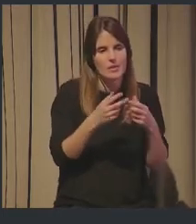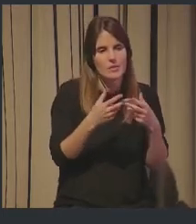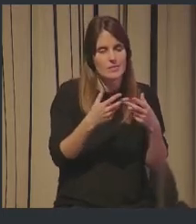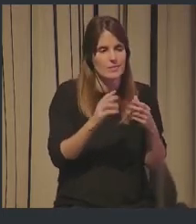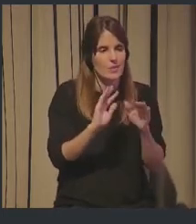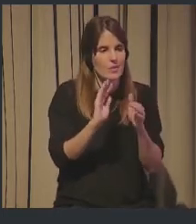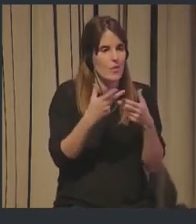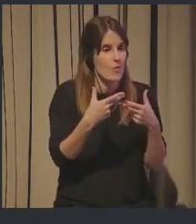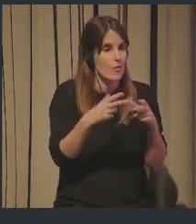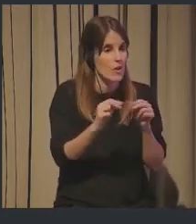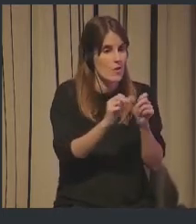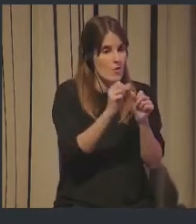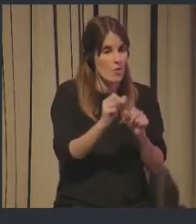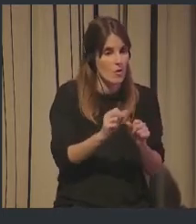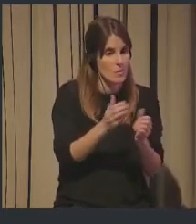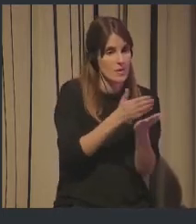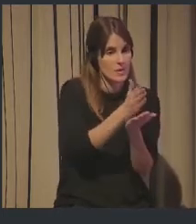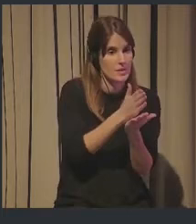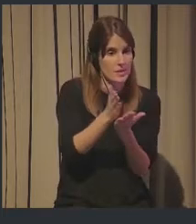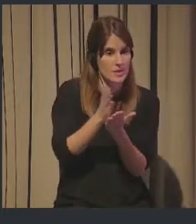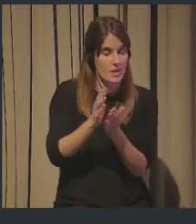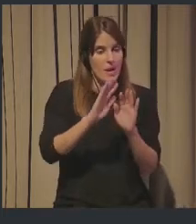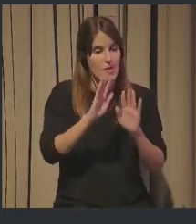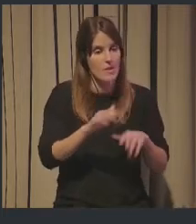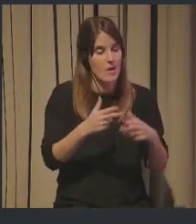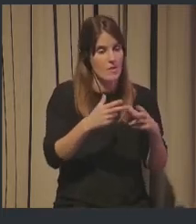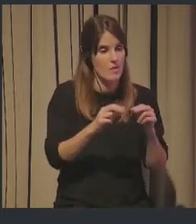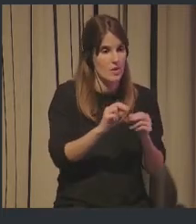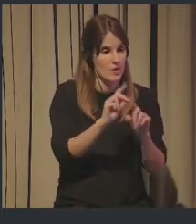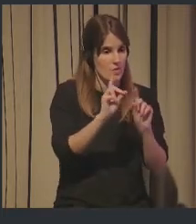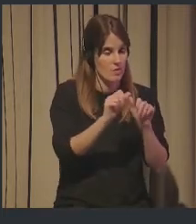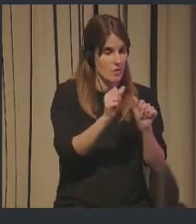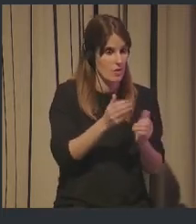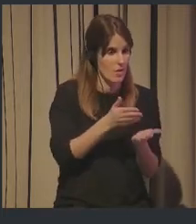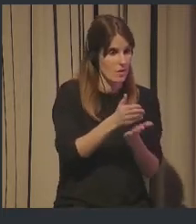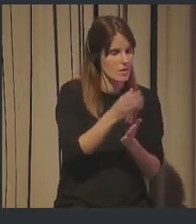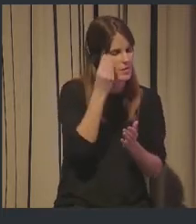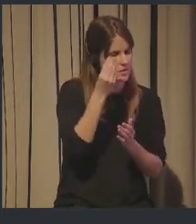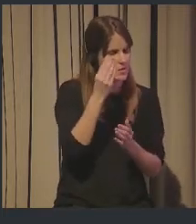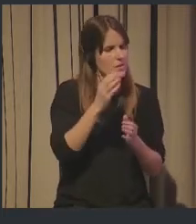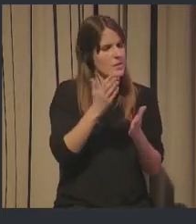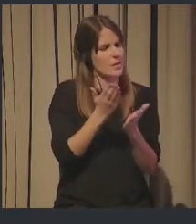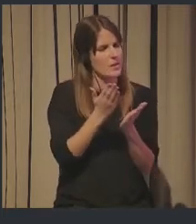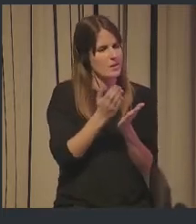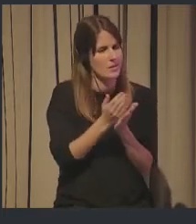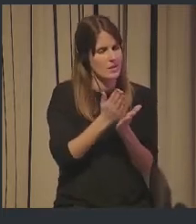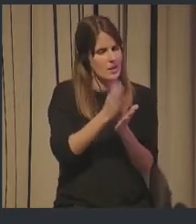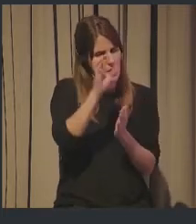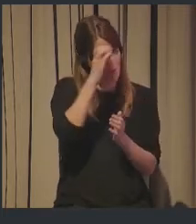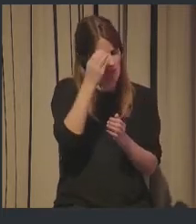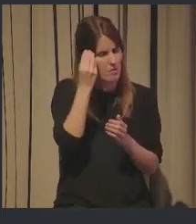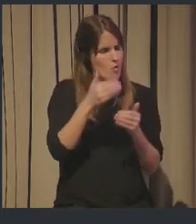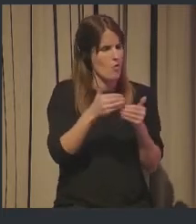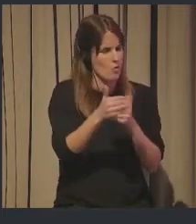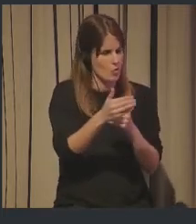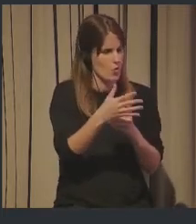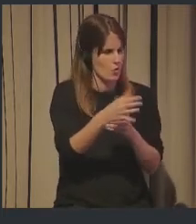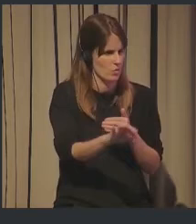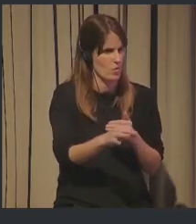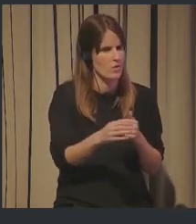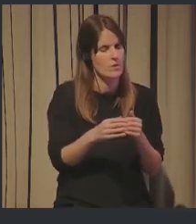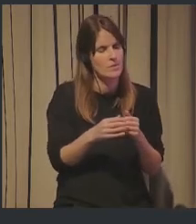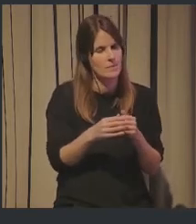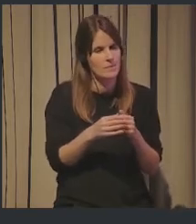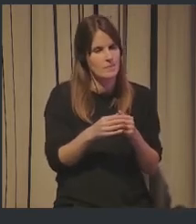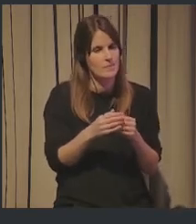lleno. Entonces salimos de la clase de ciencias pensando que podemos predecir el futuro y lo mismo de la historia pensando que el cambio social